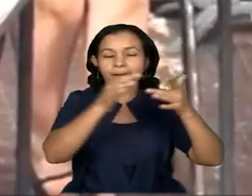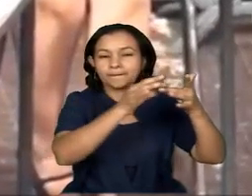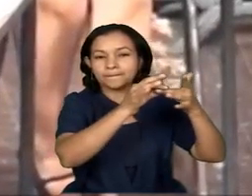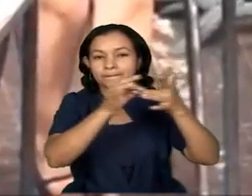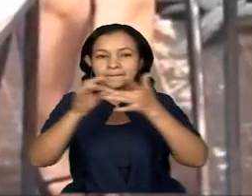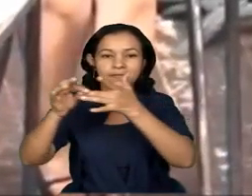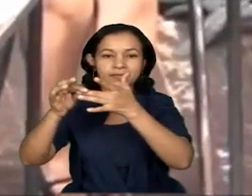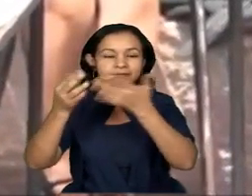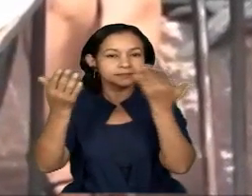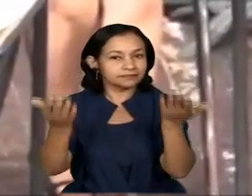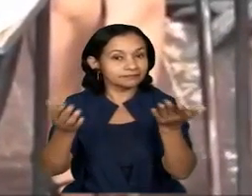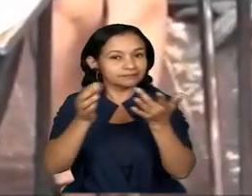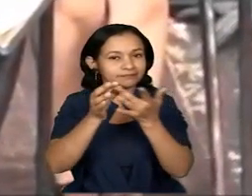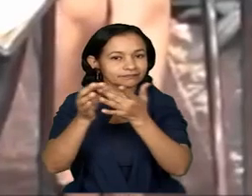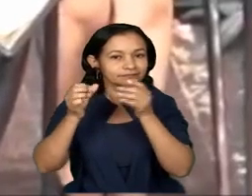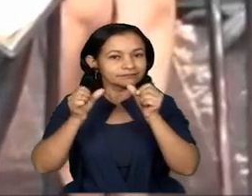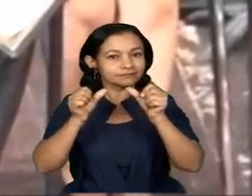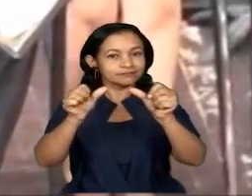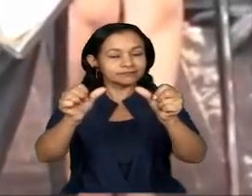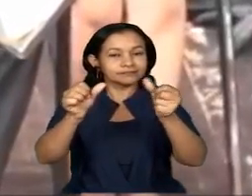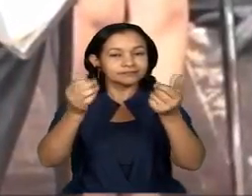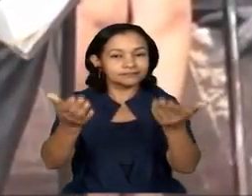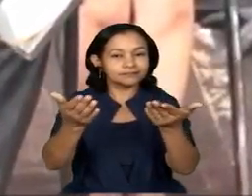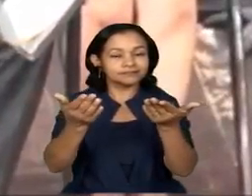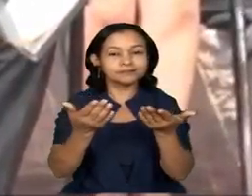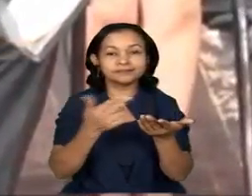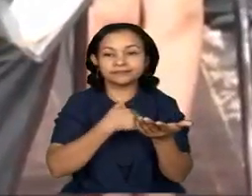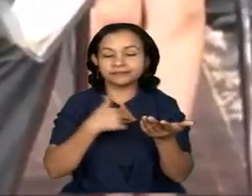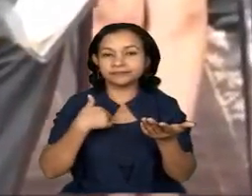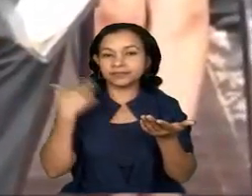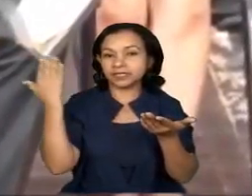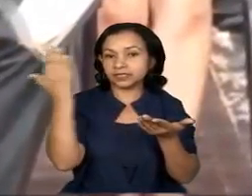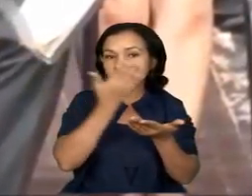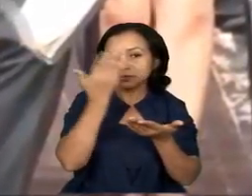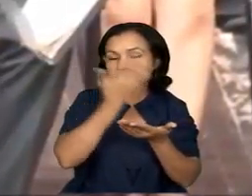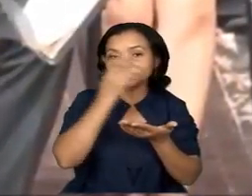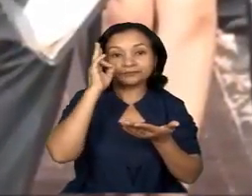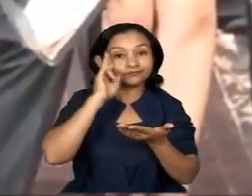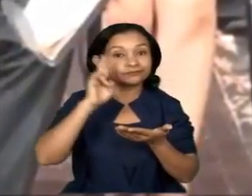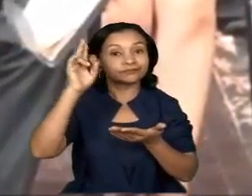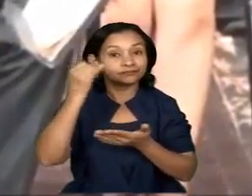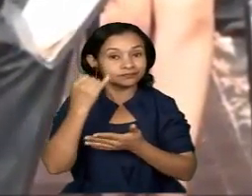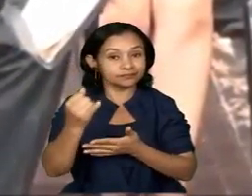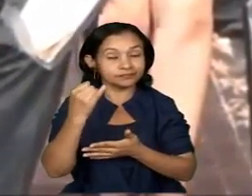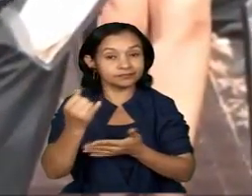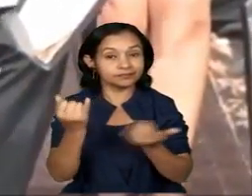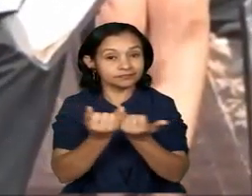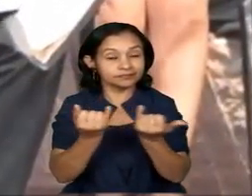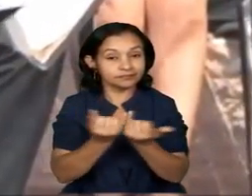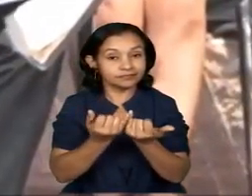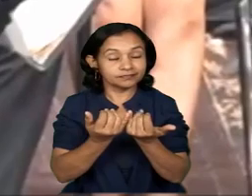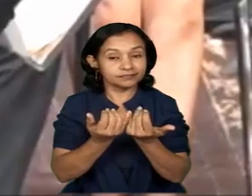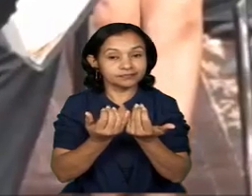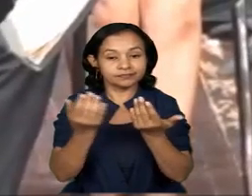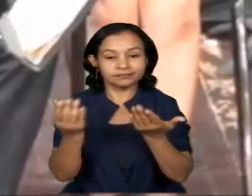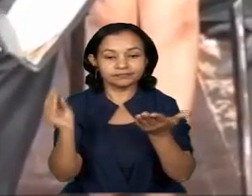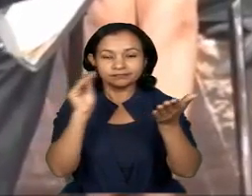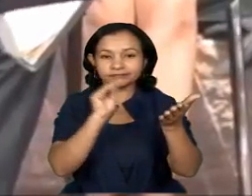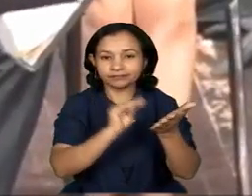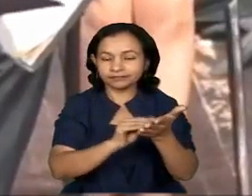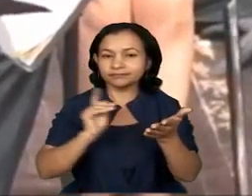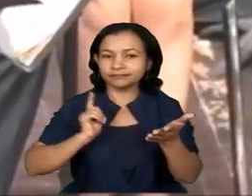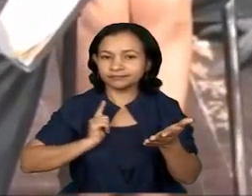partir de la continuidad, pues, porque incluso es una carrera. Exactamente. Es que también, y dentro del currículum, creo que